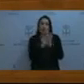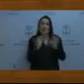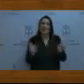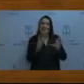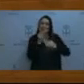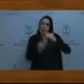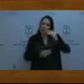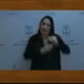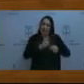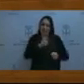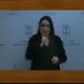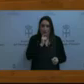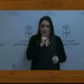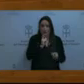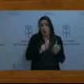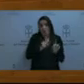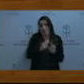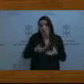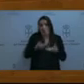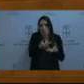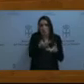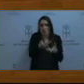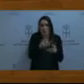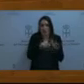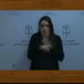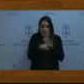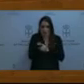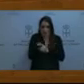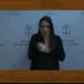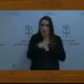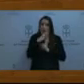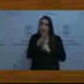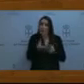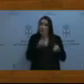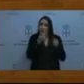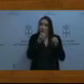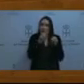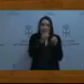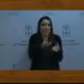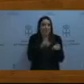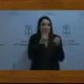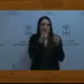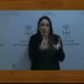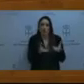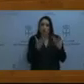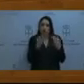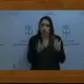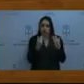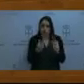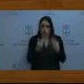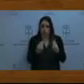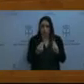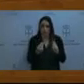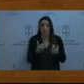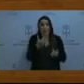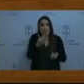para la gestión de ayudas, ya que se maneja mucha información, un gran volumen de información, sometida siempre